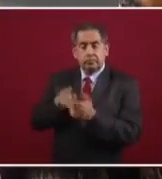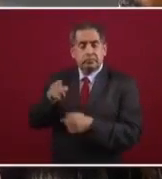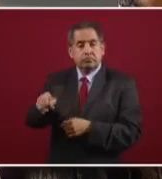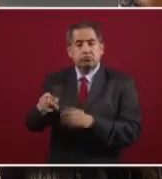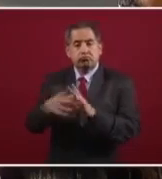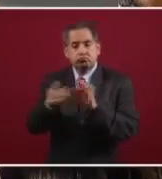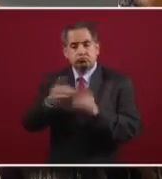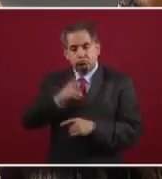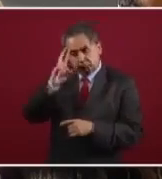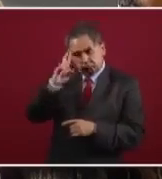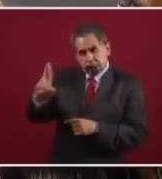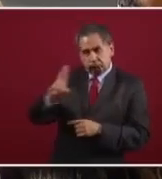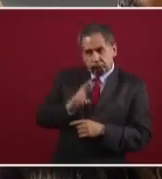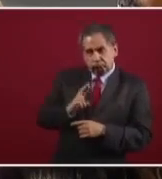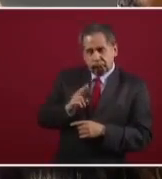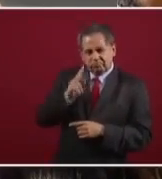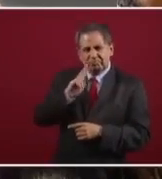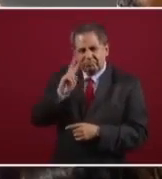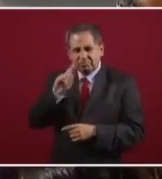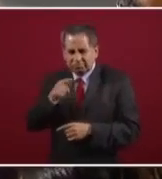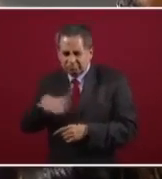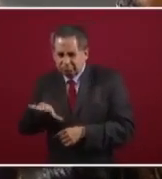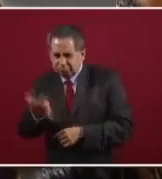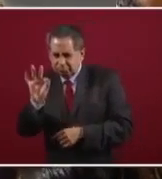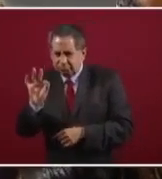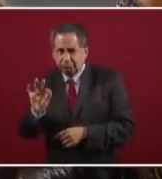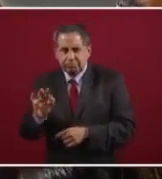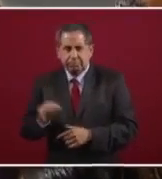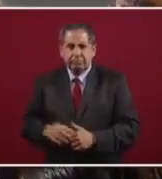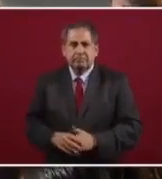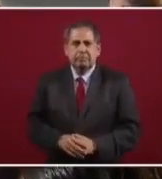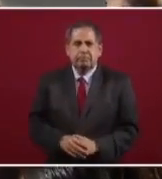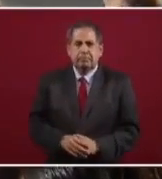habla del respeto mutuo. A ver si se puede.